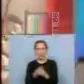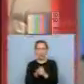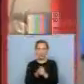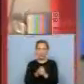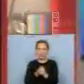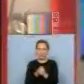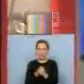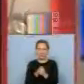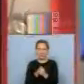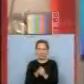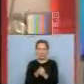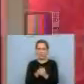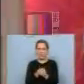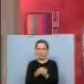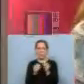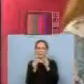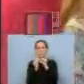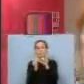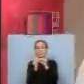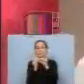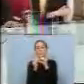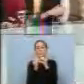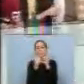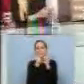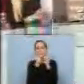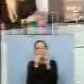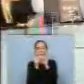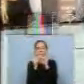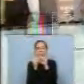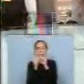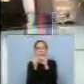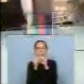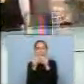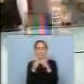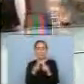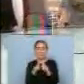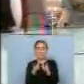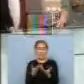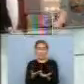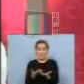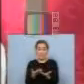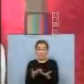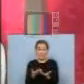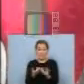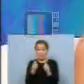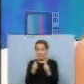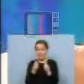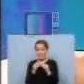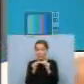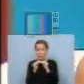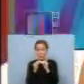Fer Piquito. Piquito, Piquito, dale. Sí, sí. Piquito.